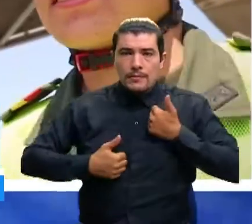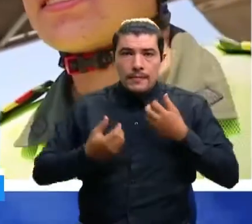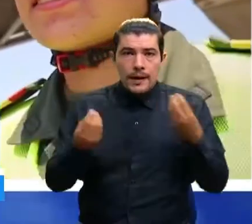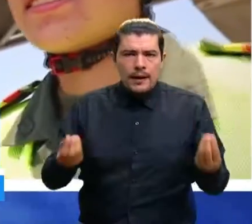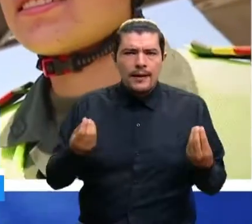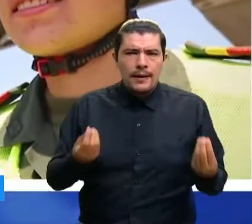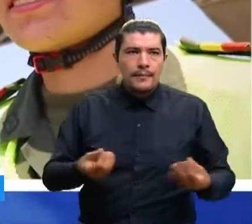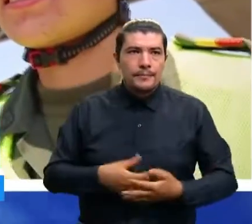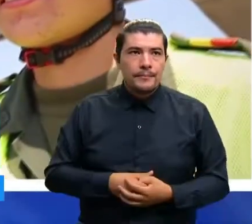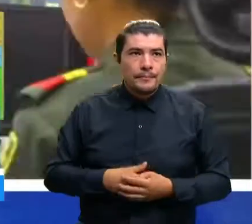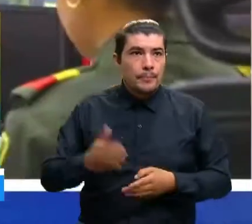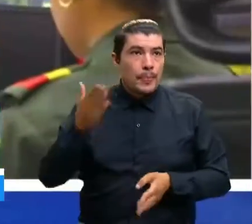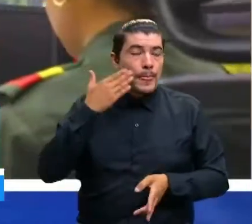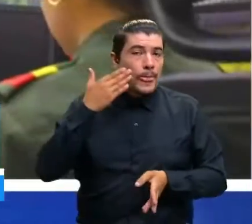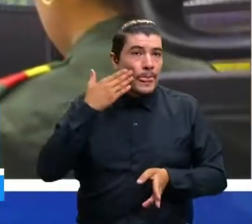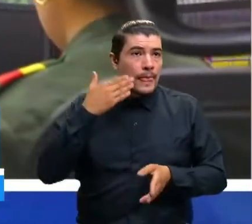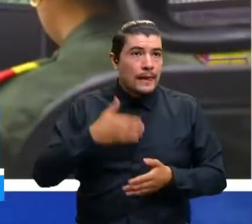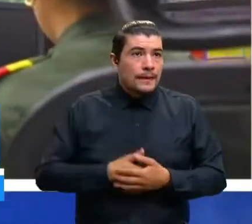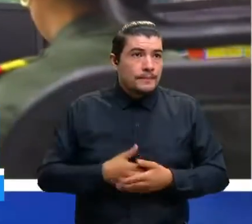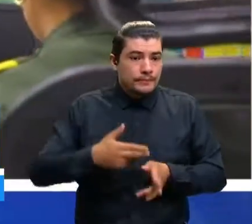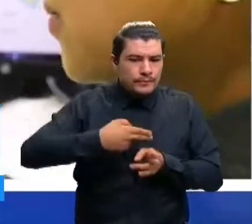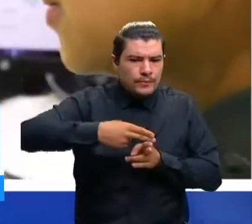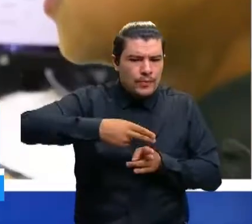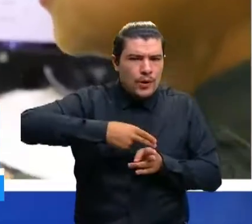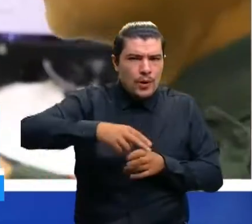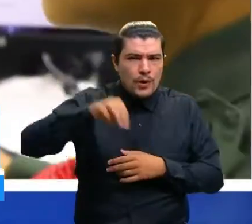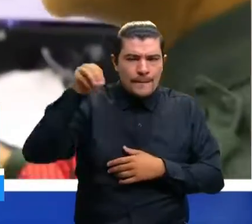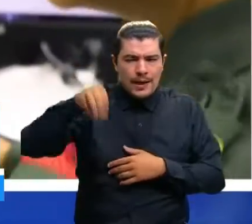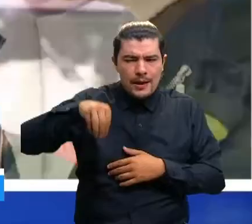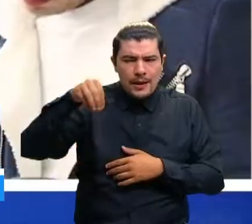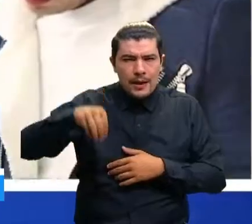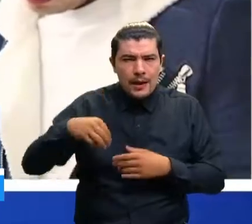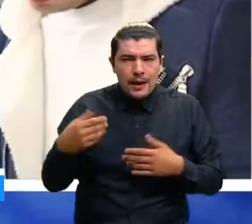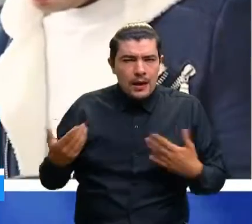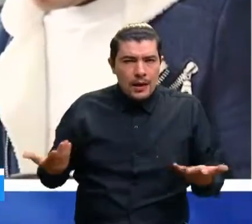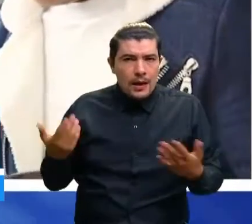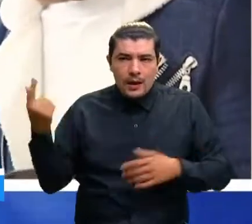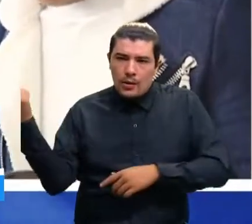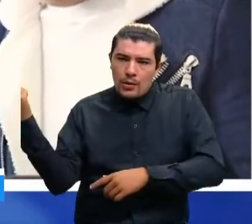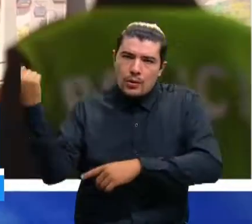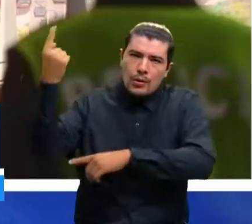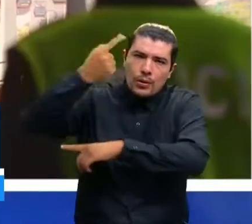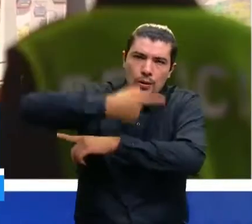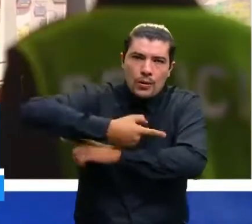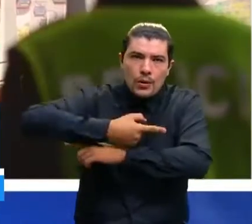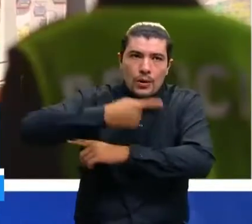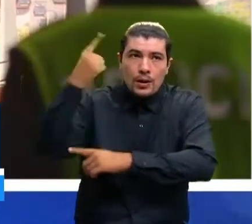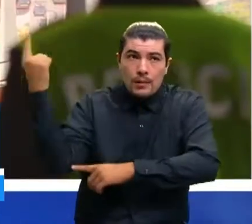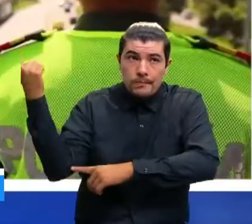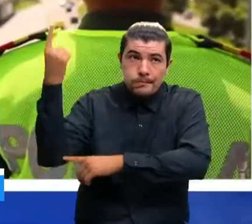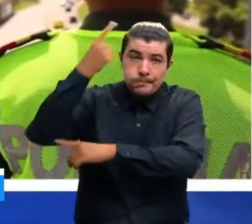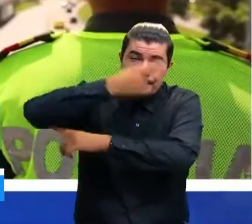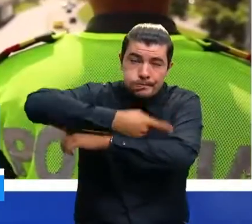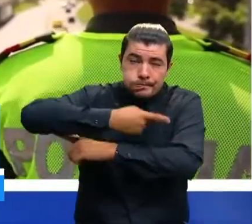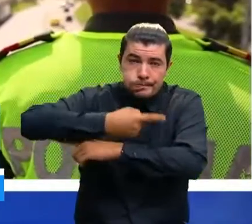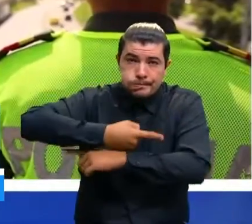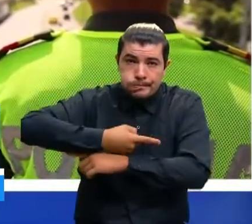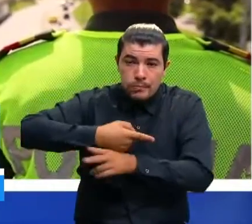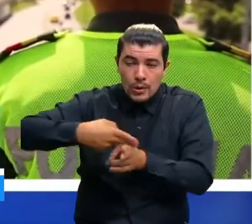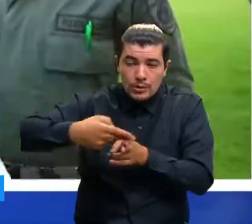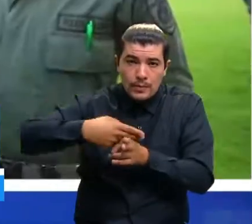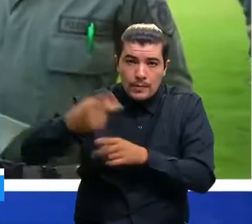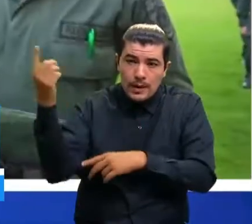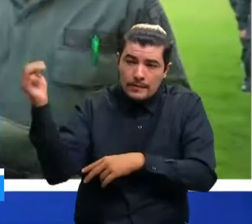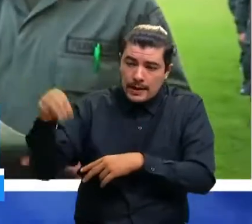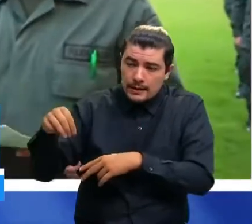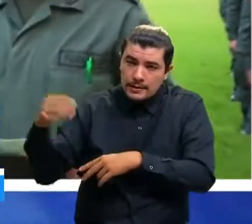que el próximo martes, en una jornada que tenemos masiva de incorporación,